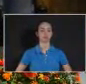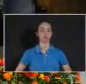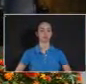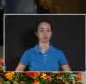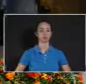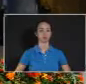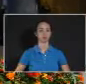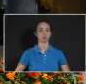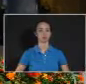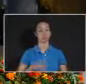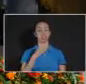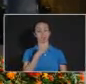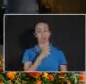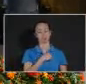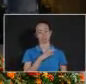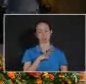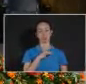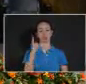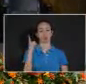Tengo mi cuate,